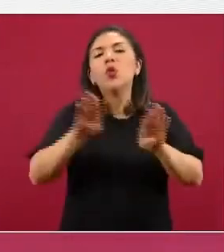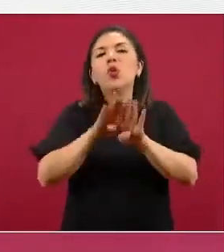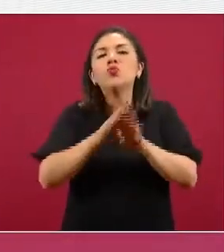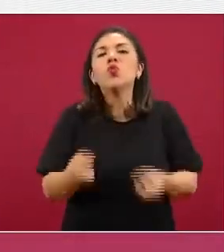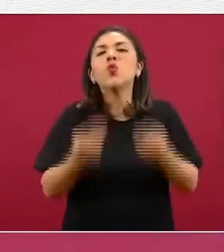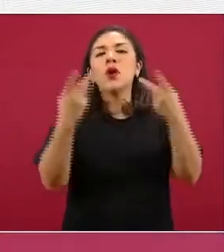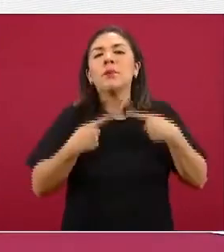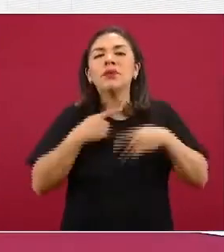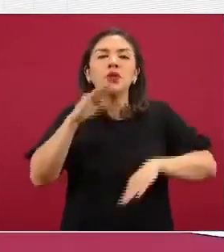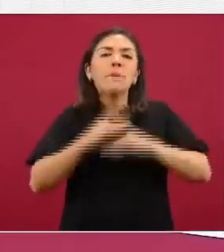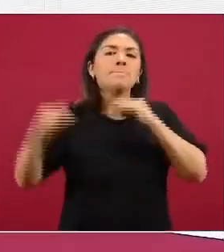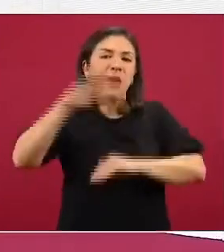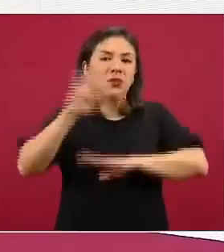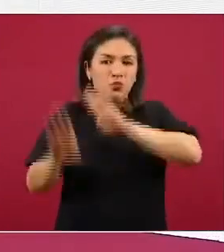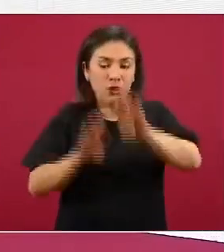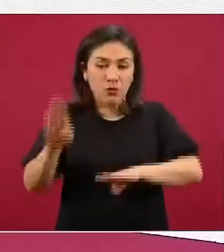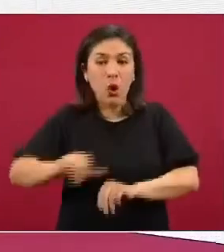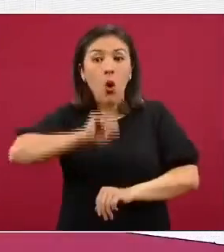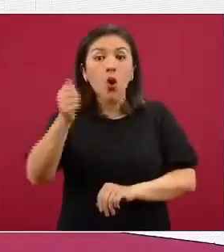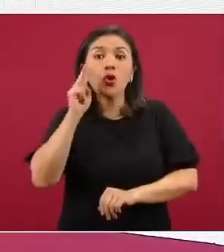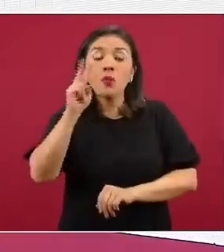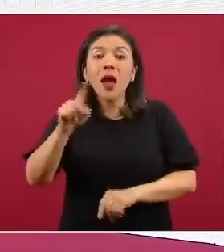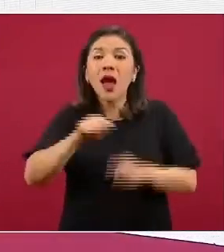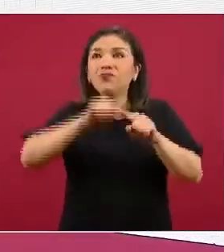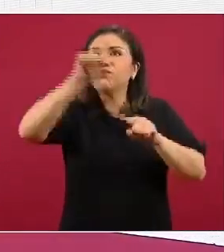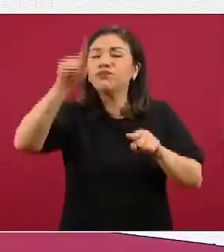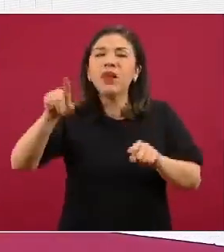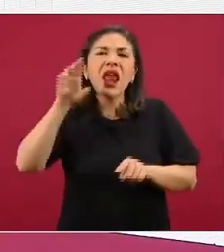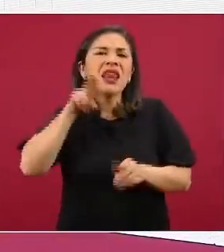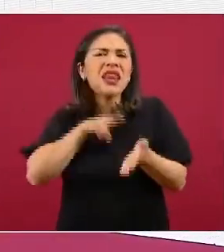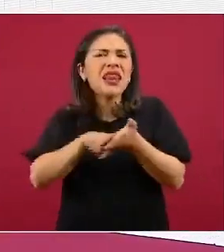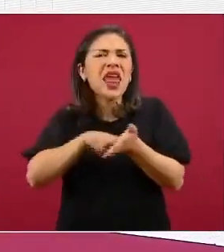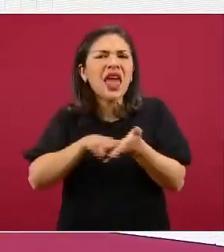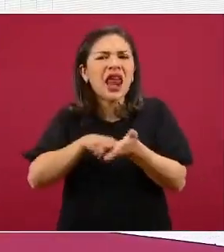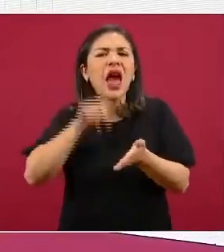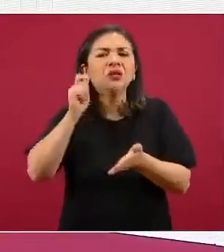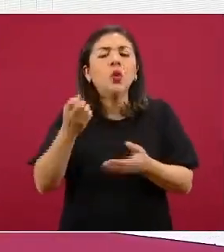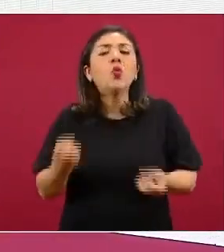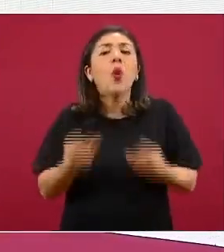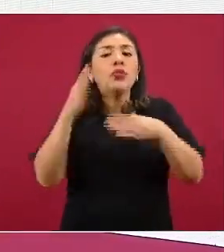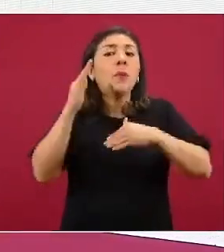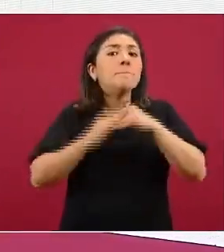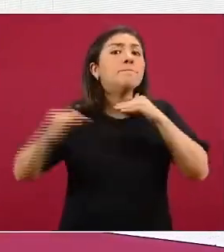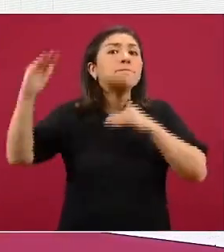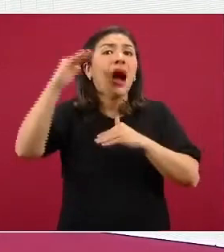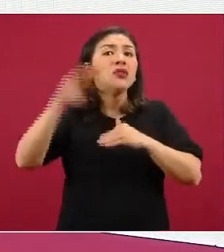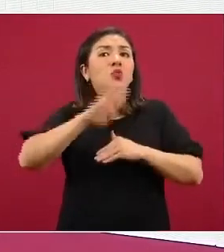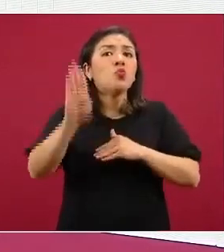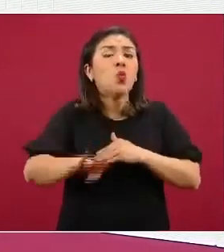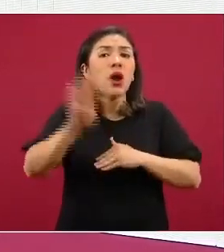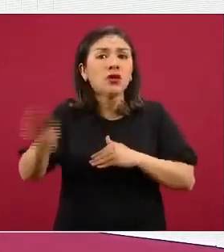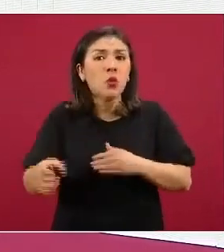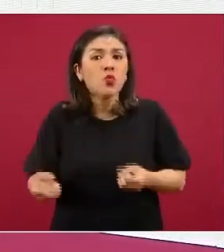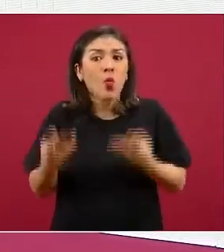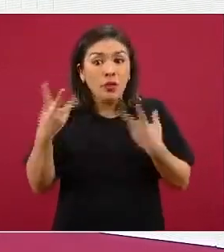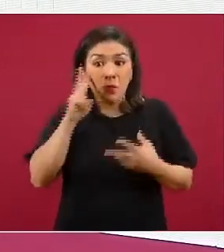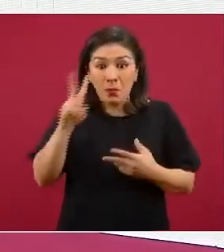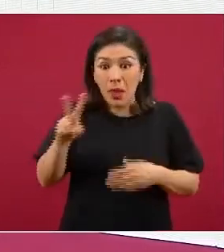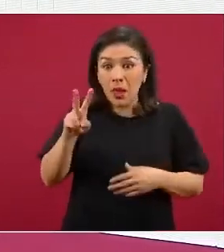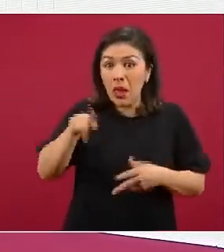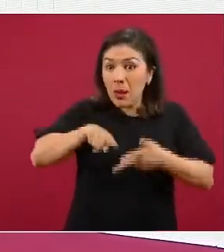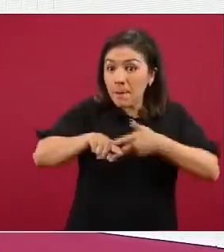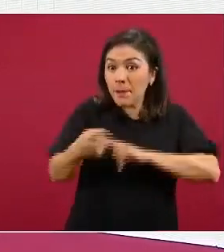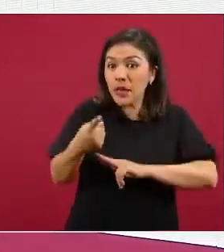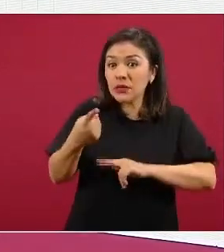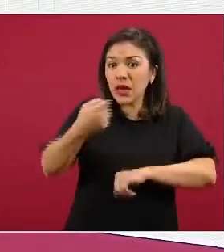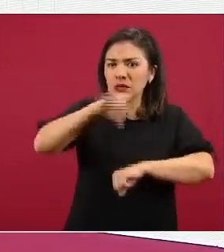mortalidad. Y la línea negra es este exceso de mortalidad y en donde podemos ver que el exceso de mortalidad se empezó a presentar más o